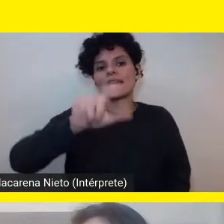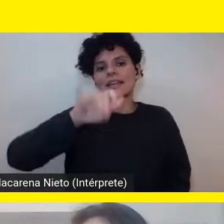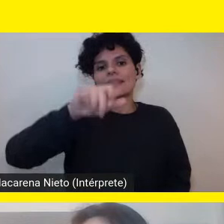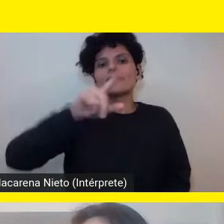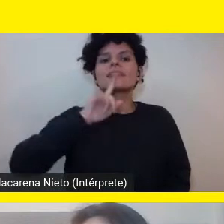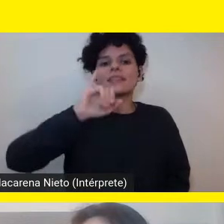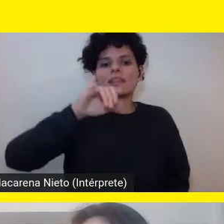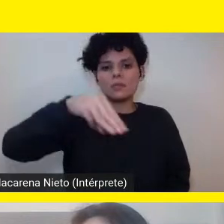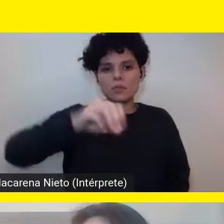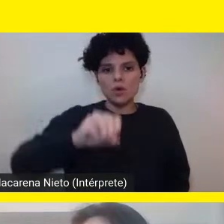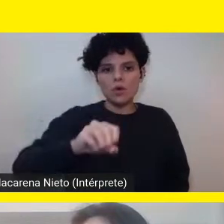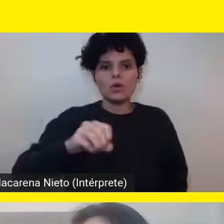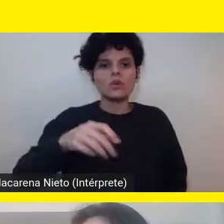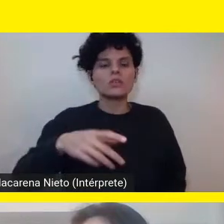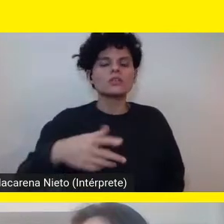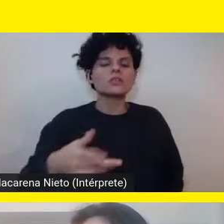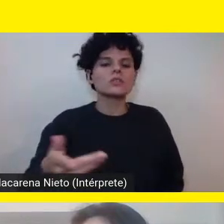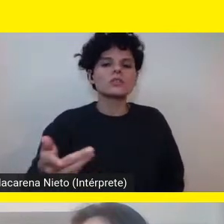bueno,